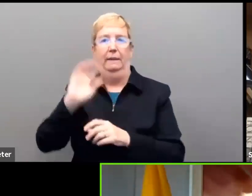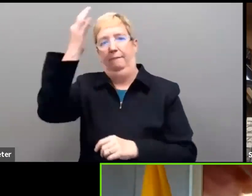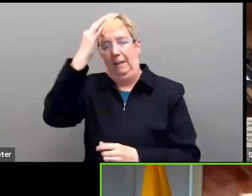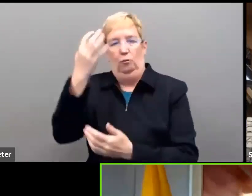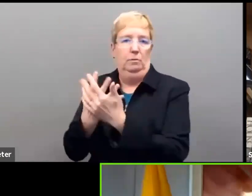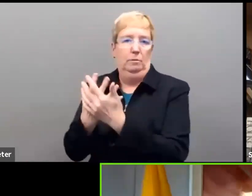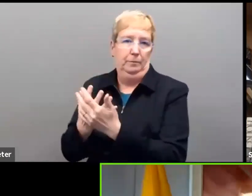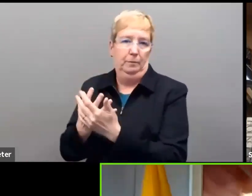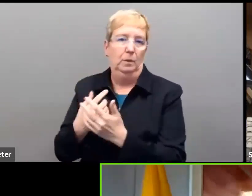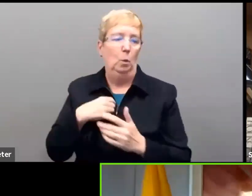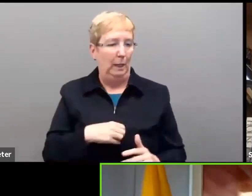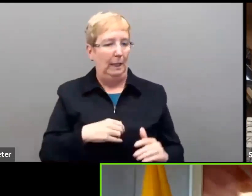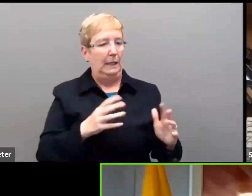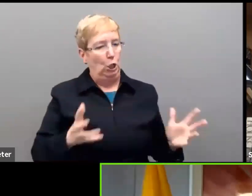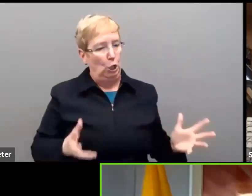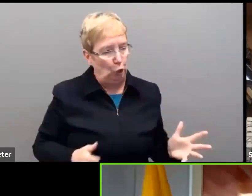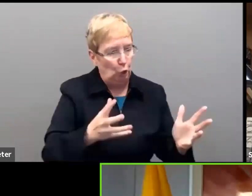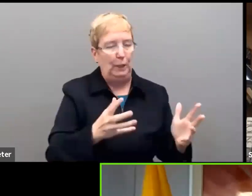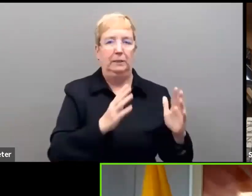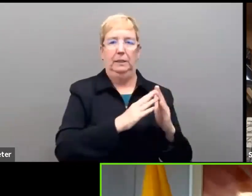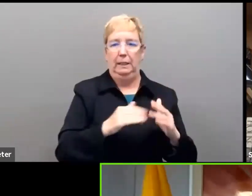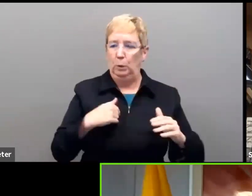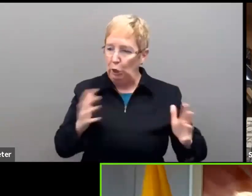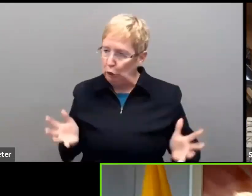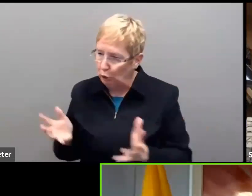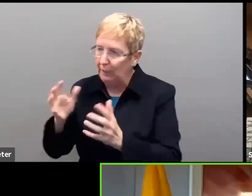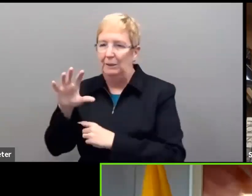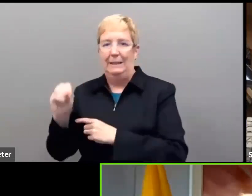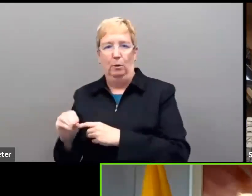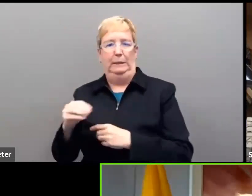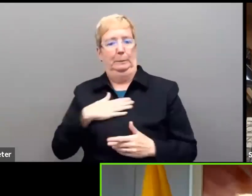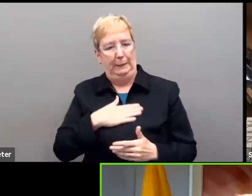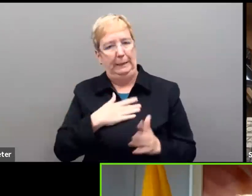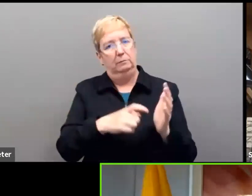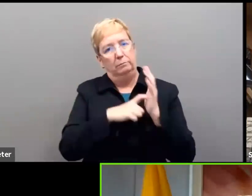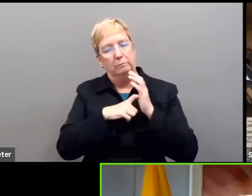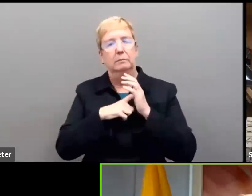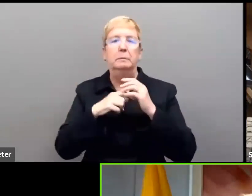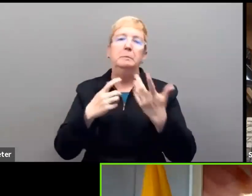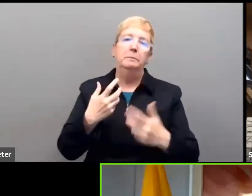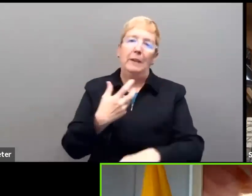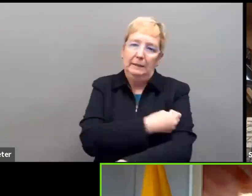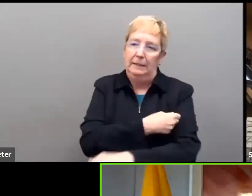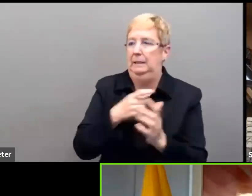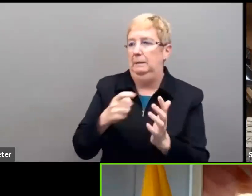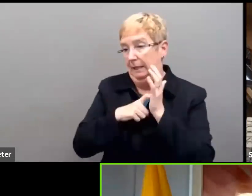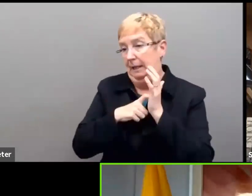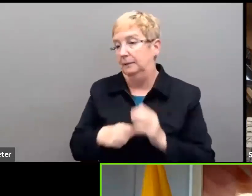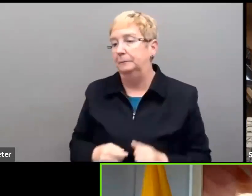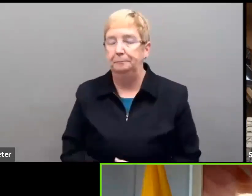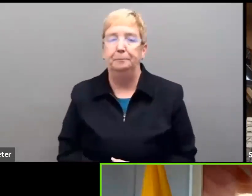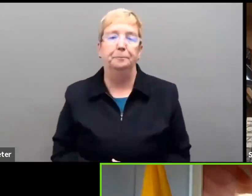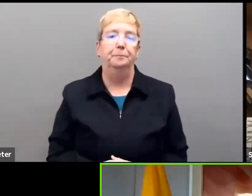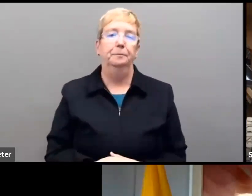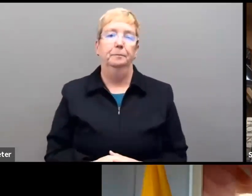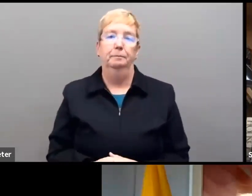y hemos tenido conversaciones con comisionados, con alcaldes. Esperemos que sigan el patrón y que hagan